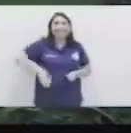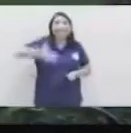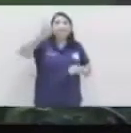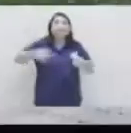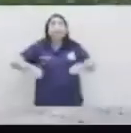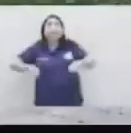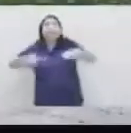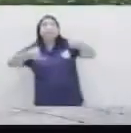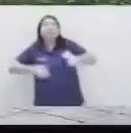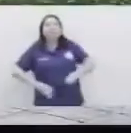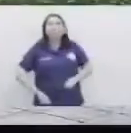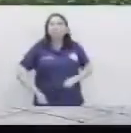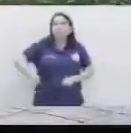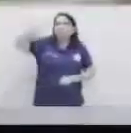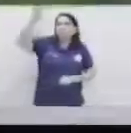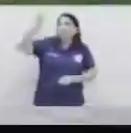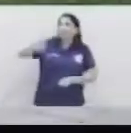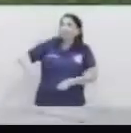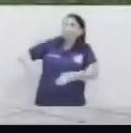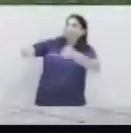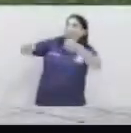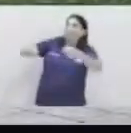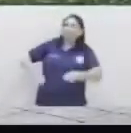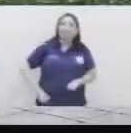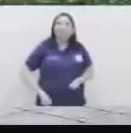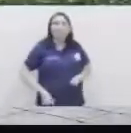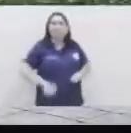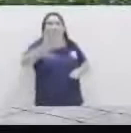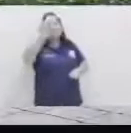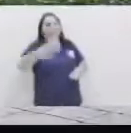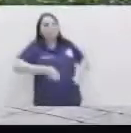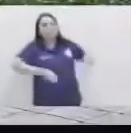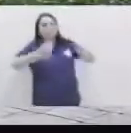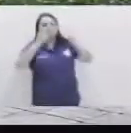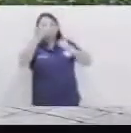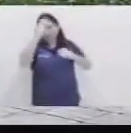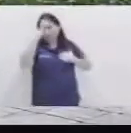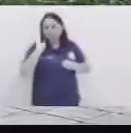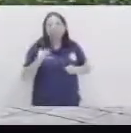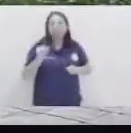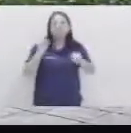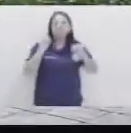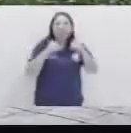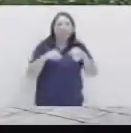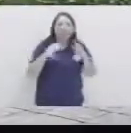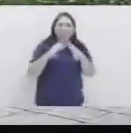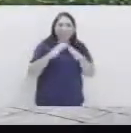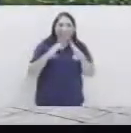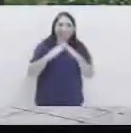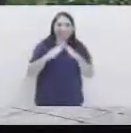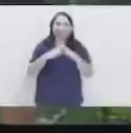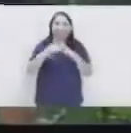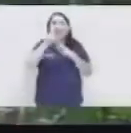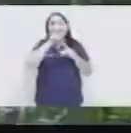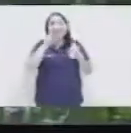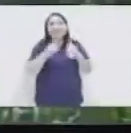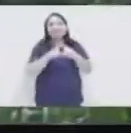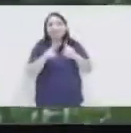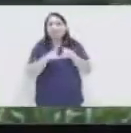cuenta? La lanzo más fuerte, ¿se dan cuenta? Entonces tenemos opciones para trabajar en casa. También podemos